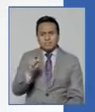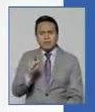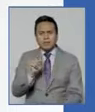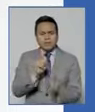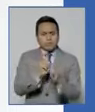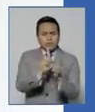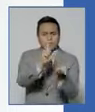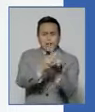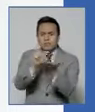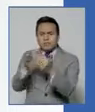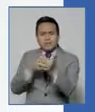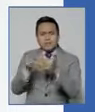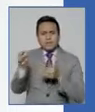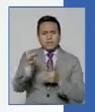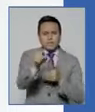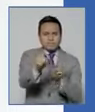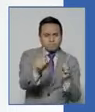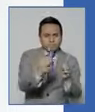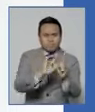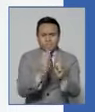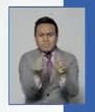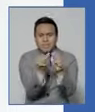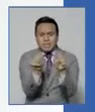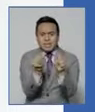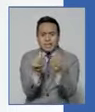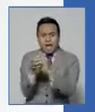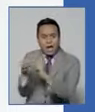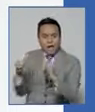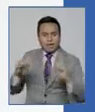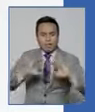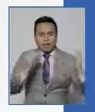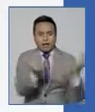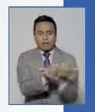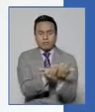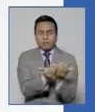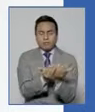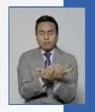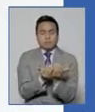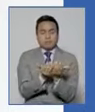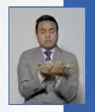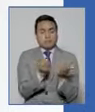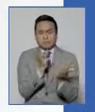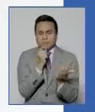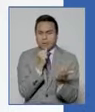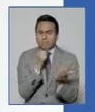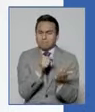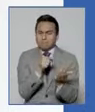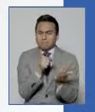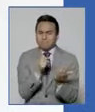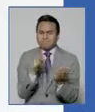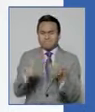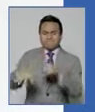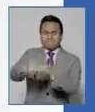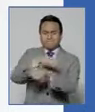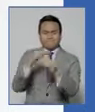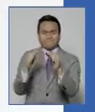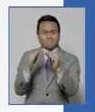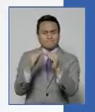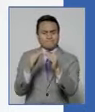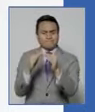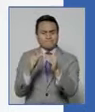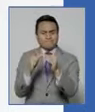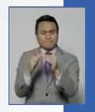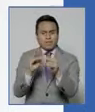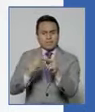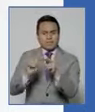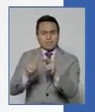trazar dónde están los contactos estrechos y aislarlos si es que no tienen en su hogar